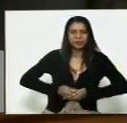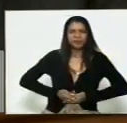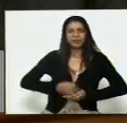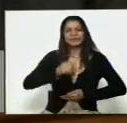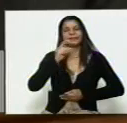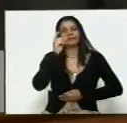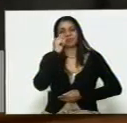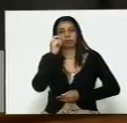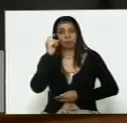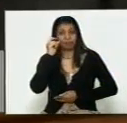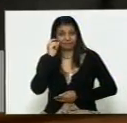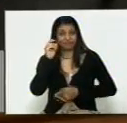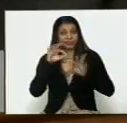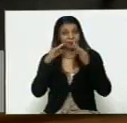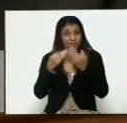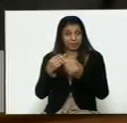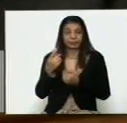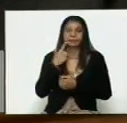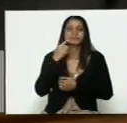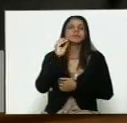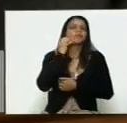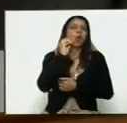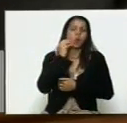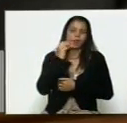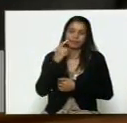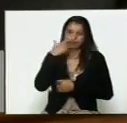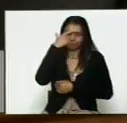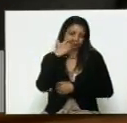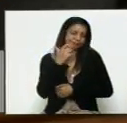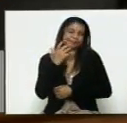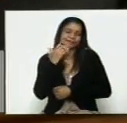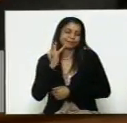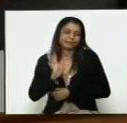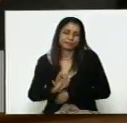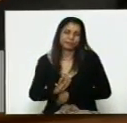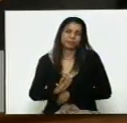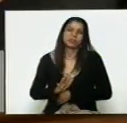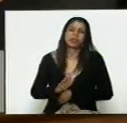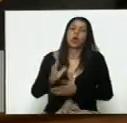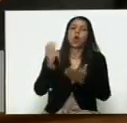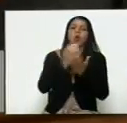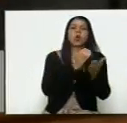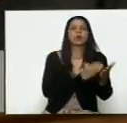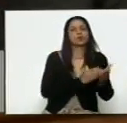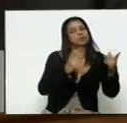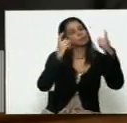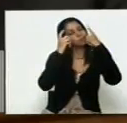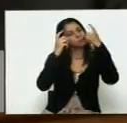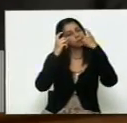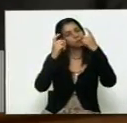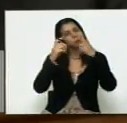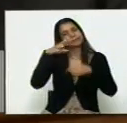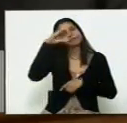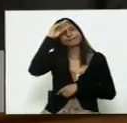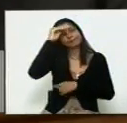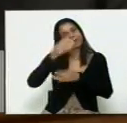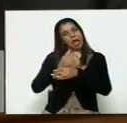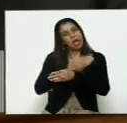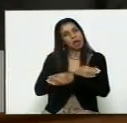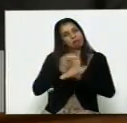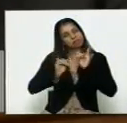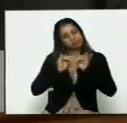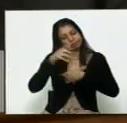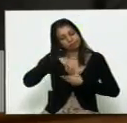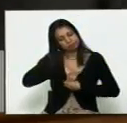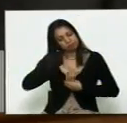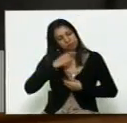hombres, las y los adolescentes, el acceso a los cursos de formación perinatal